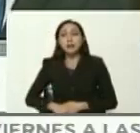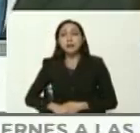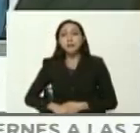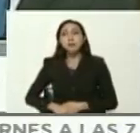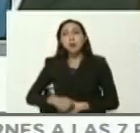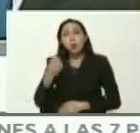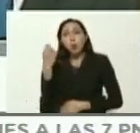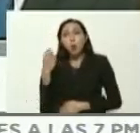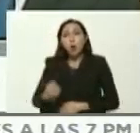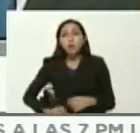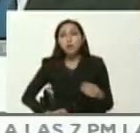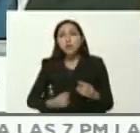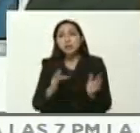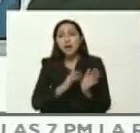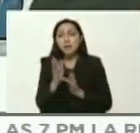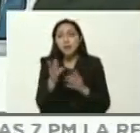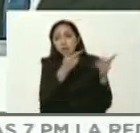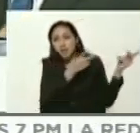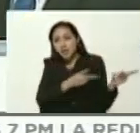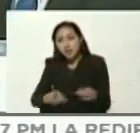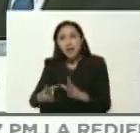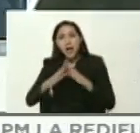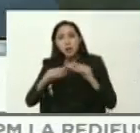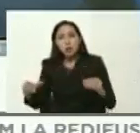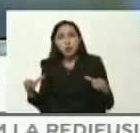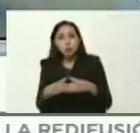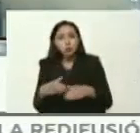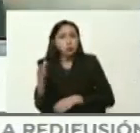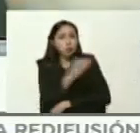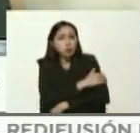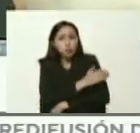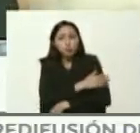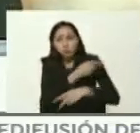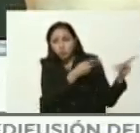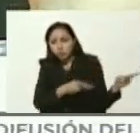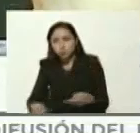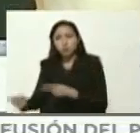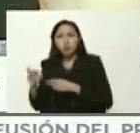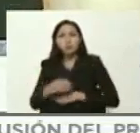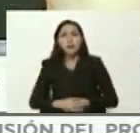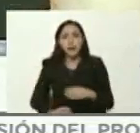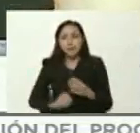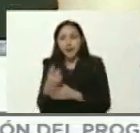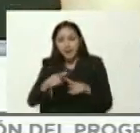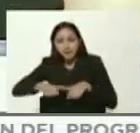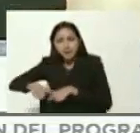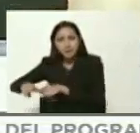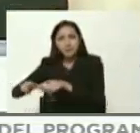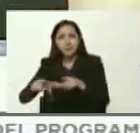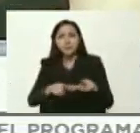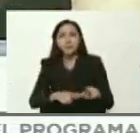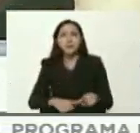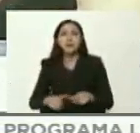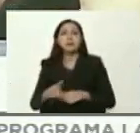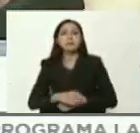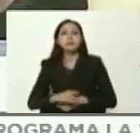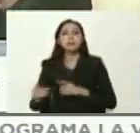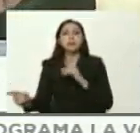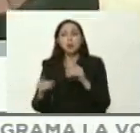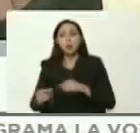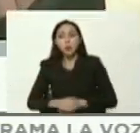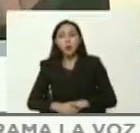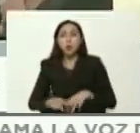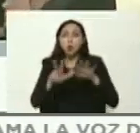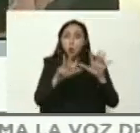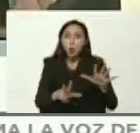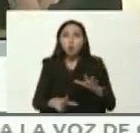abril de 2014 en que los invité a todos ellos al Palacio de Miraflores y estuvimos